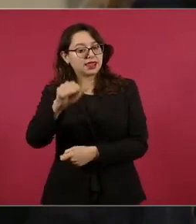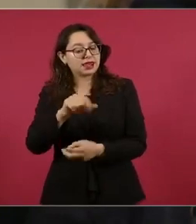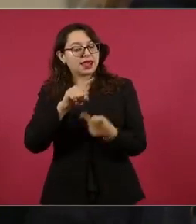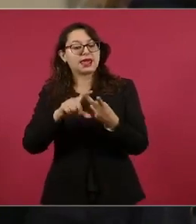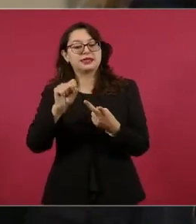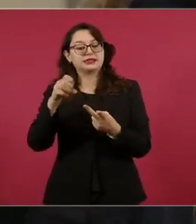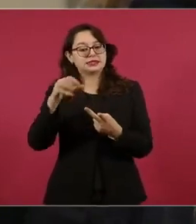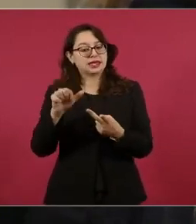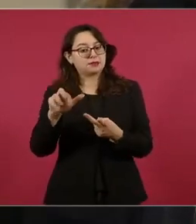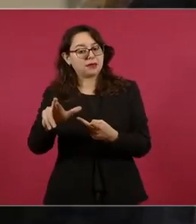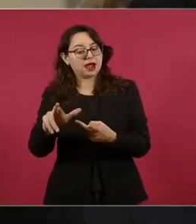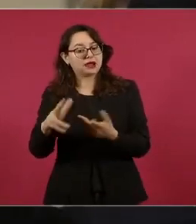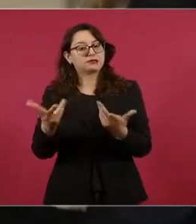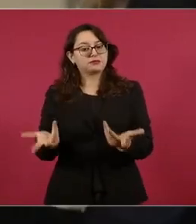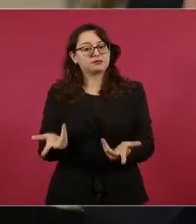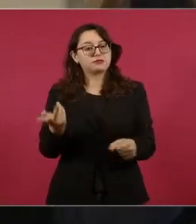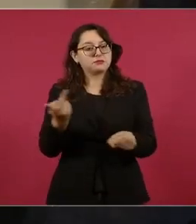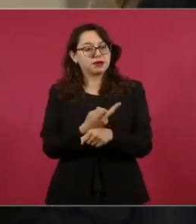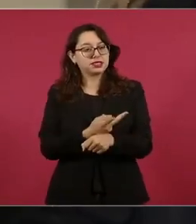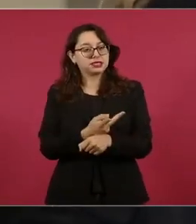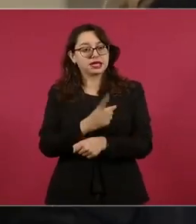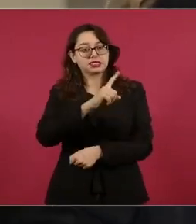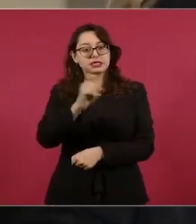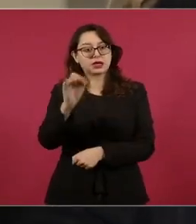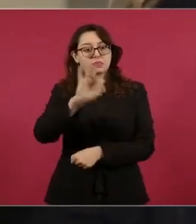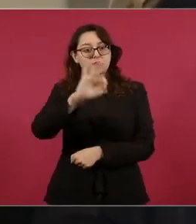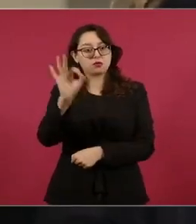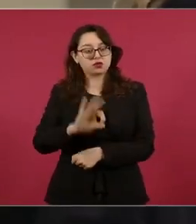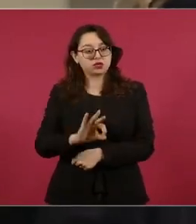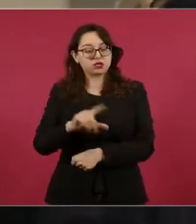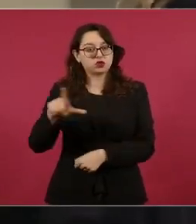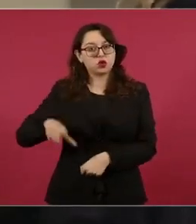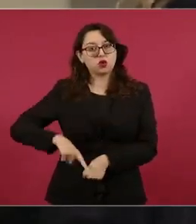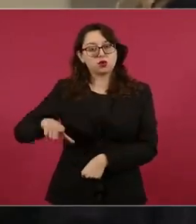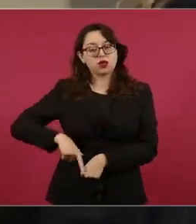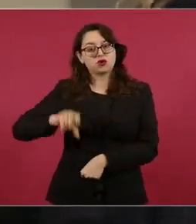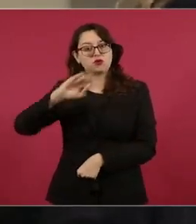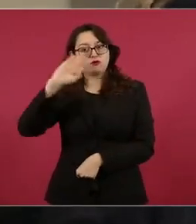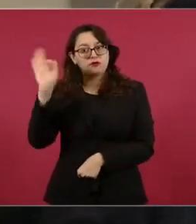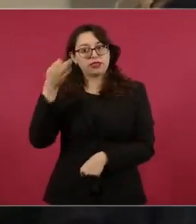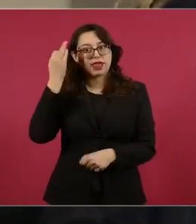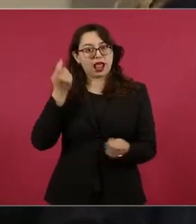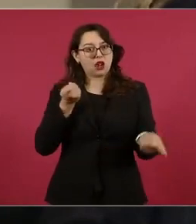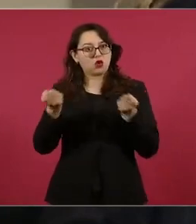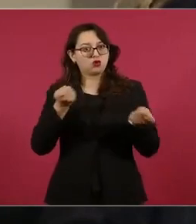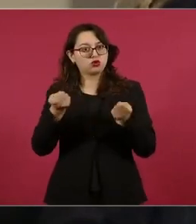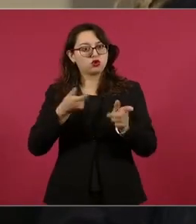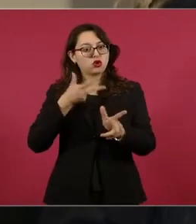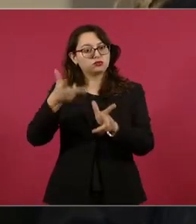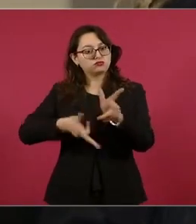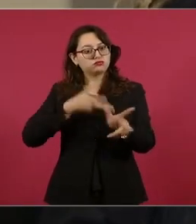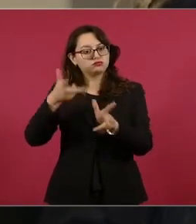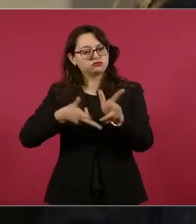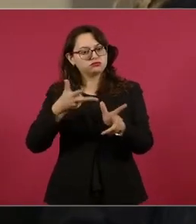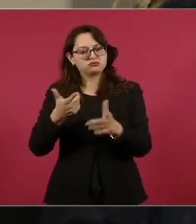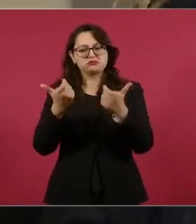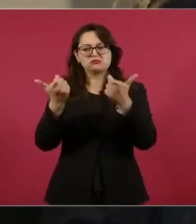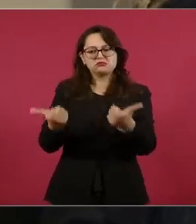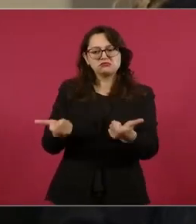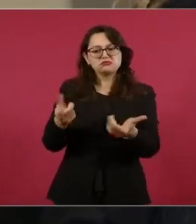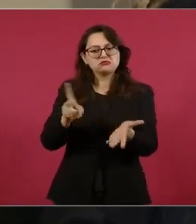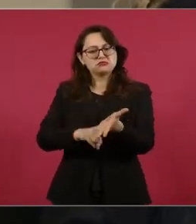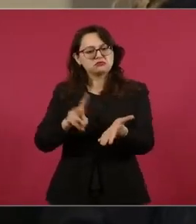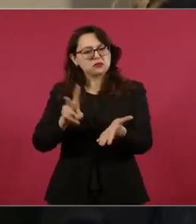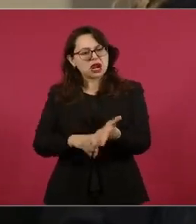Marina Por lo cual pasaría 100% a mano del Gobierno Federal se tiene estimado un costo que tendrá dicha